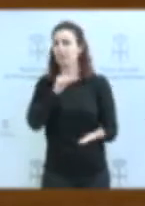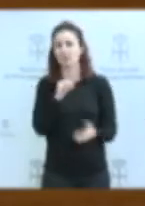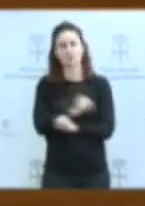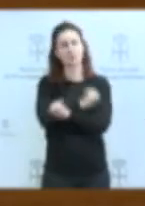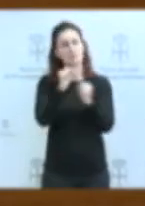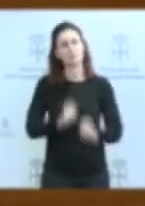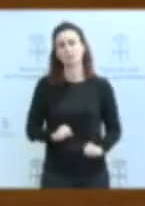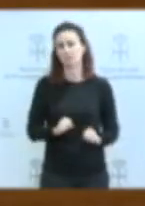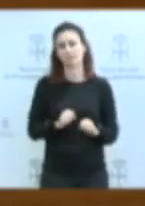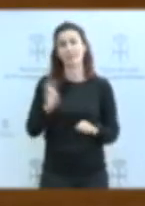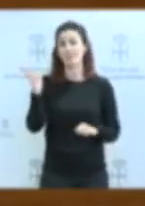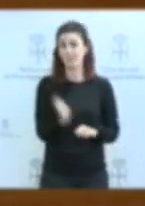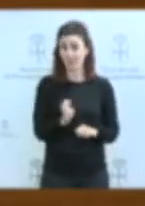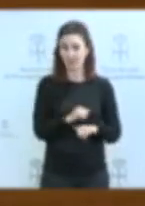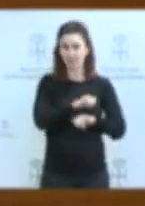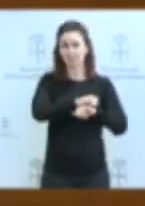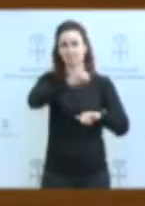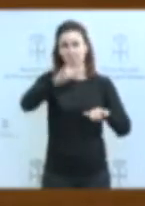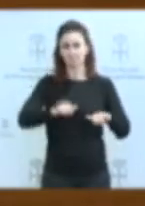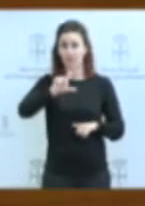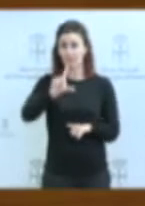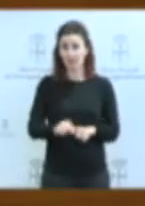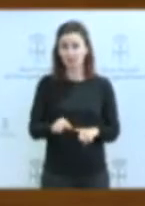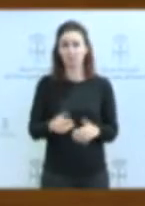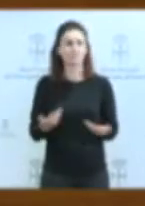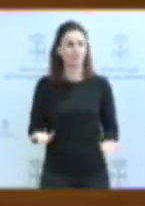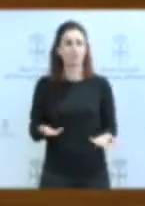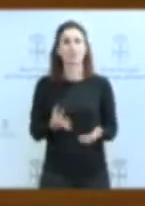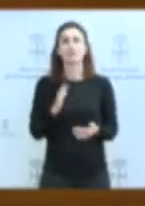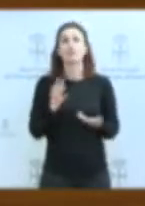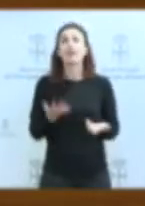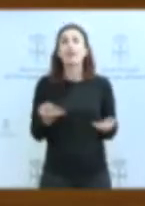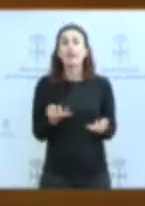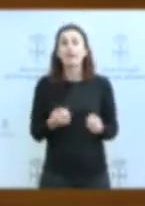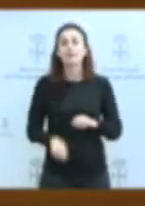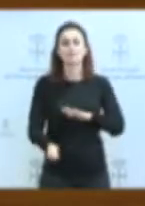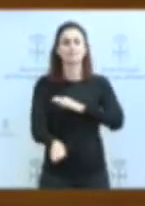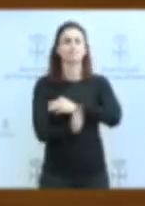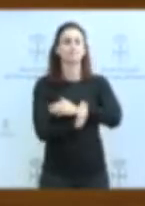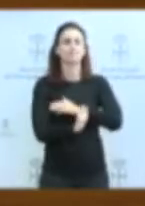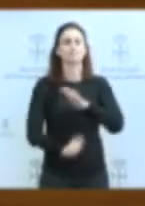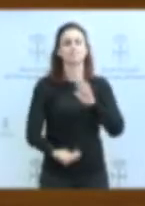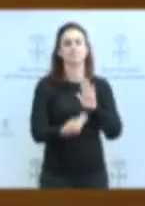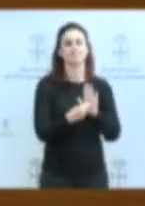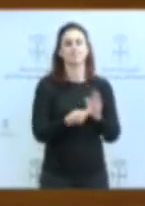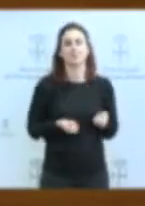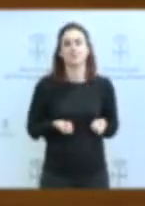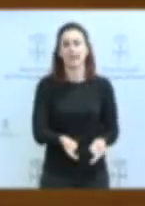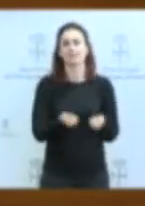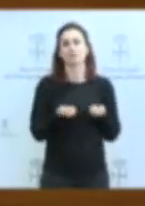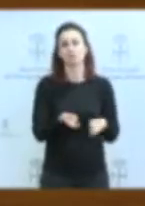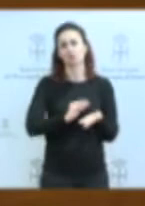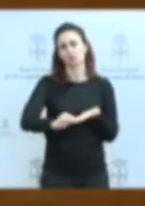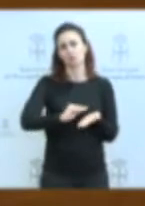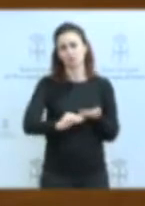bien al contrario, lo que se hace es favorecer a determinadas empresas y creemos que despilfarrar recursos de los asturianos y de las asturianas.